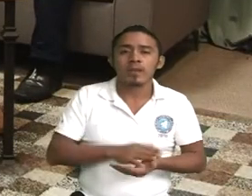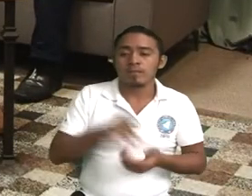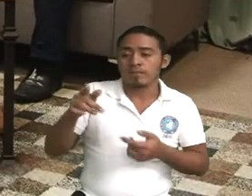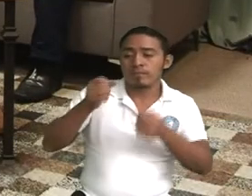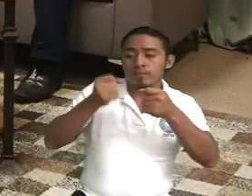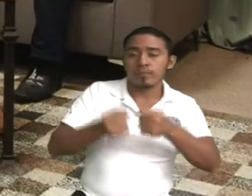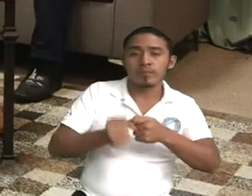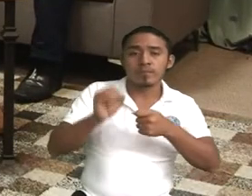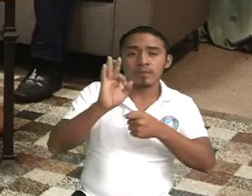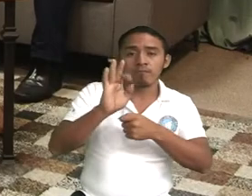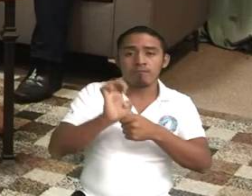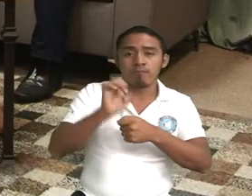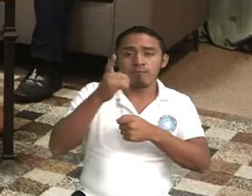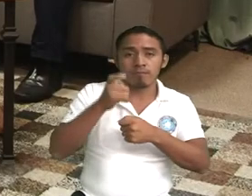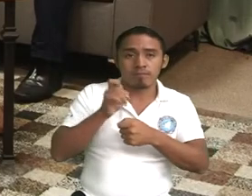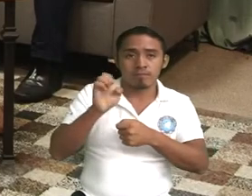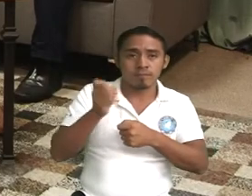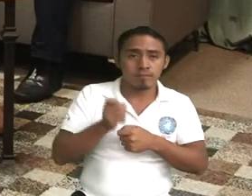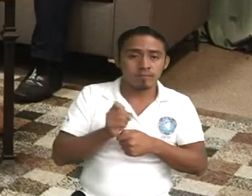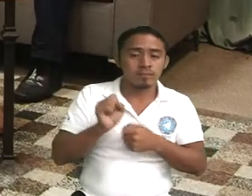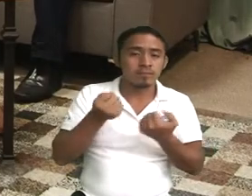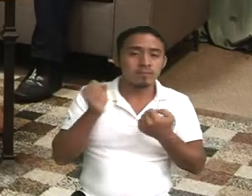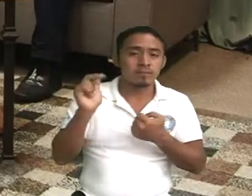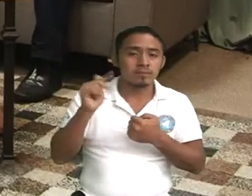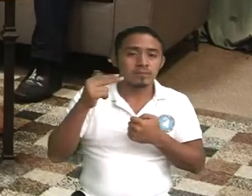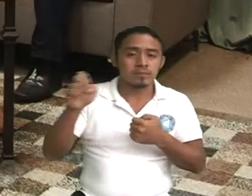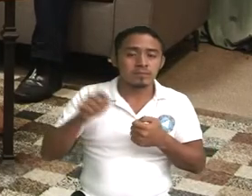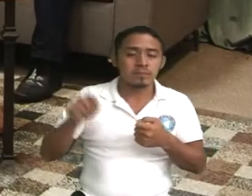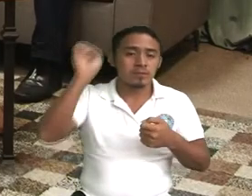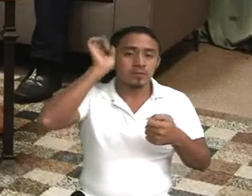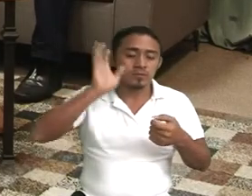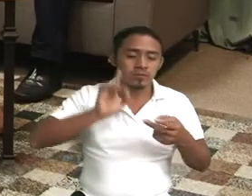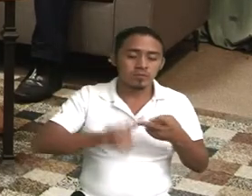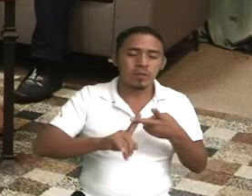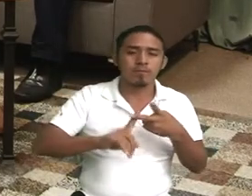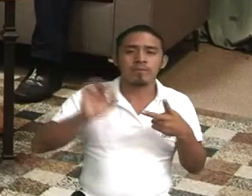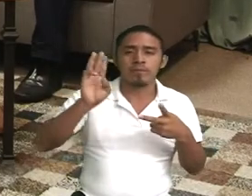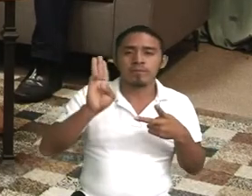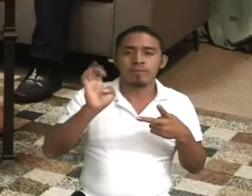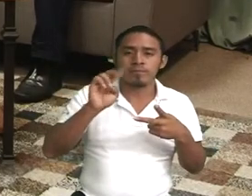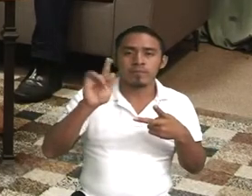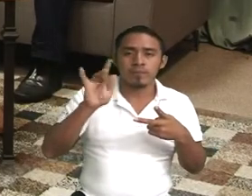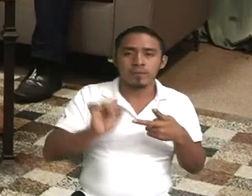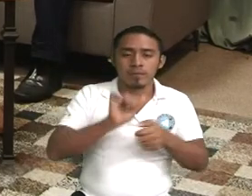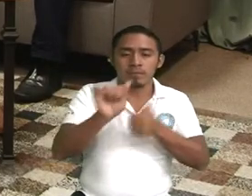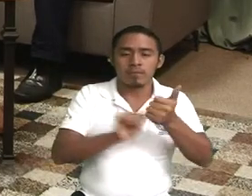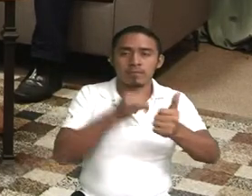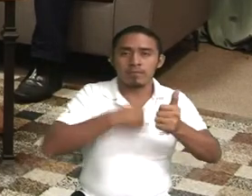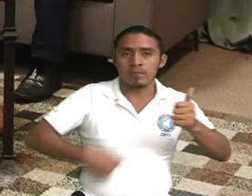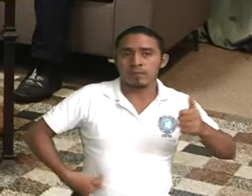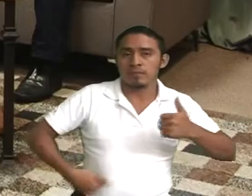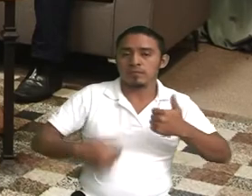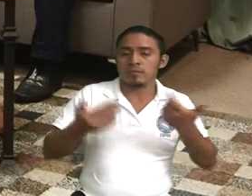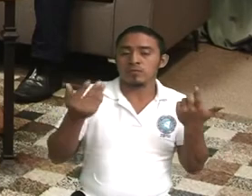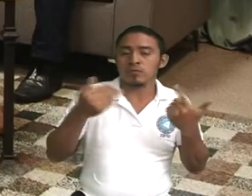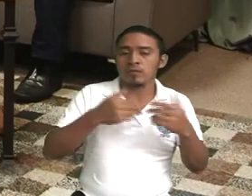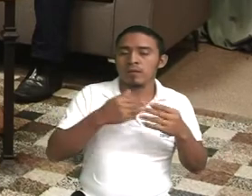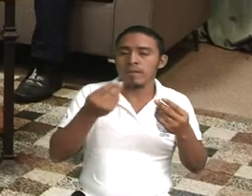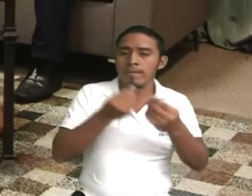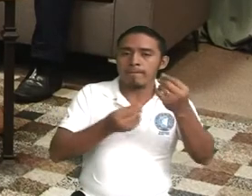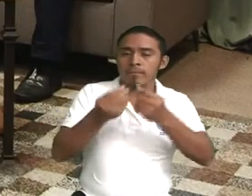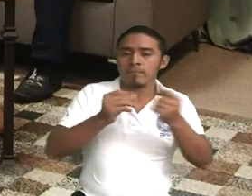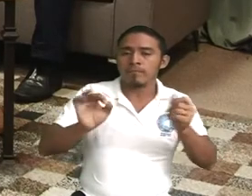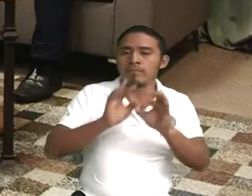compañero Félix Sánchez, responsable de promoción nacional del Instituto Nicaragüense de Turismo, y junto a él el compañero Benito Aragón, viceministro del Ministerio de Economía Familiar.